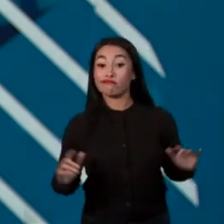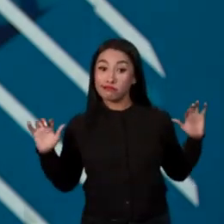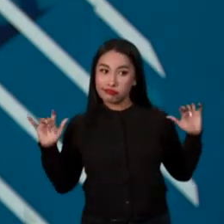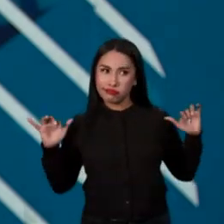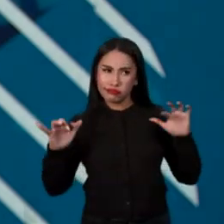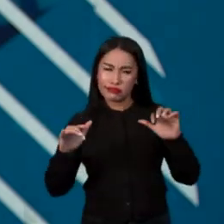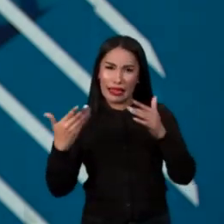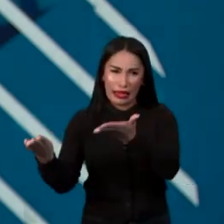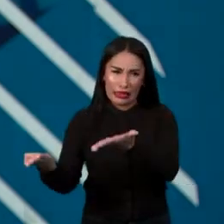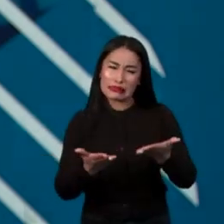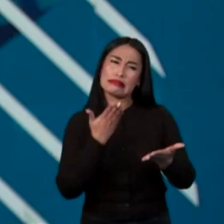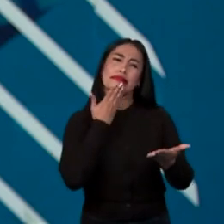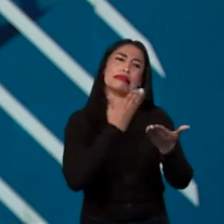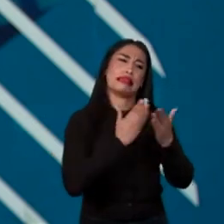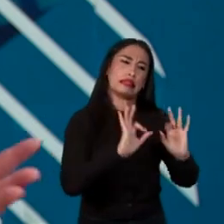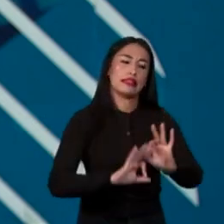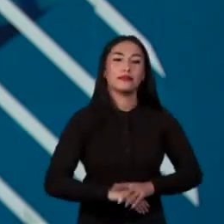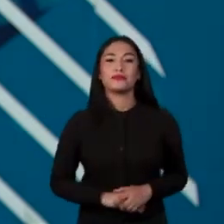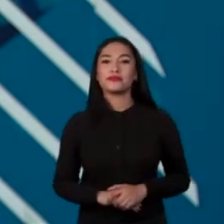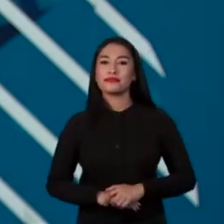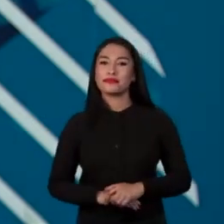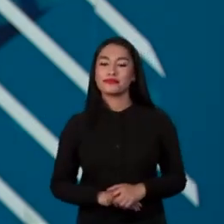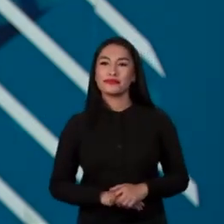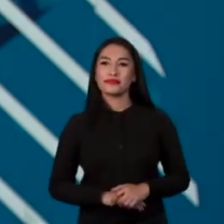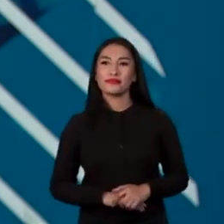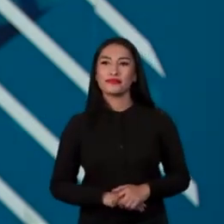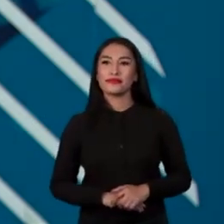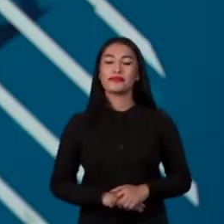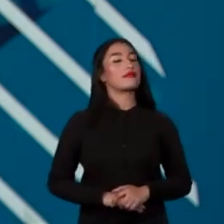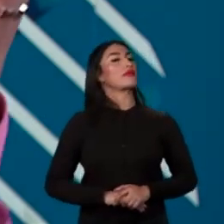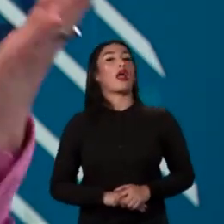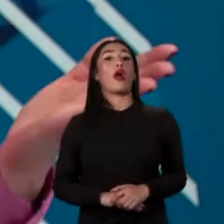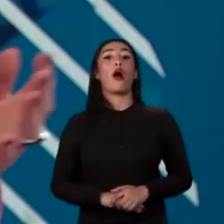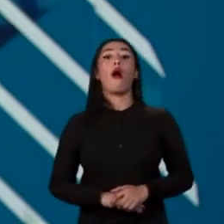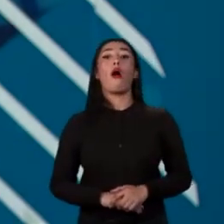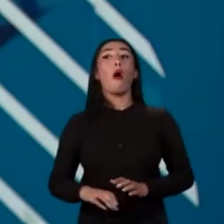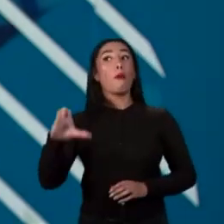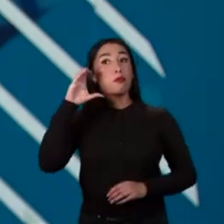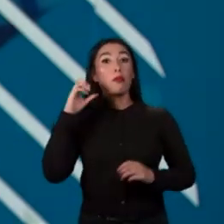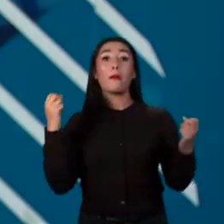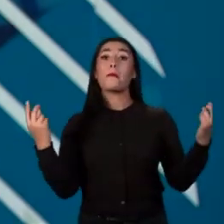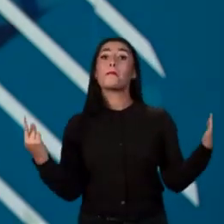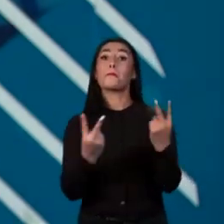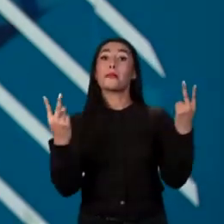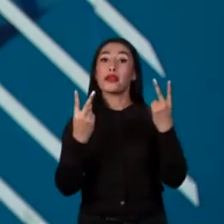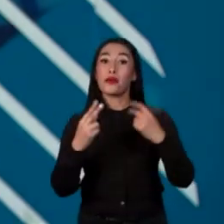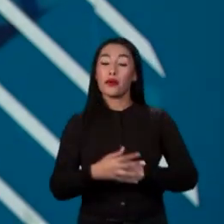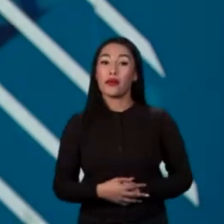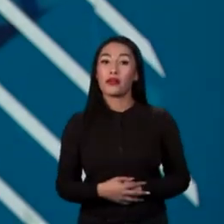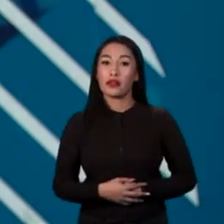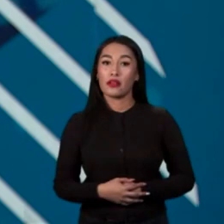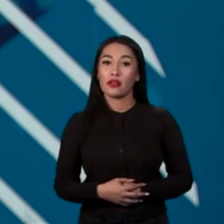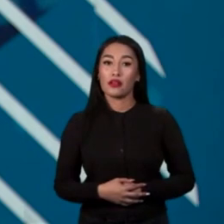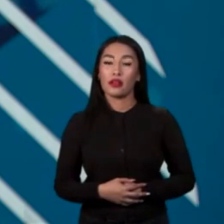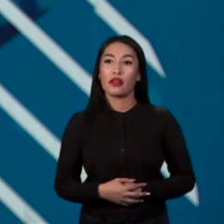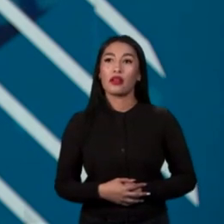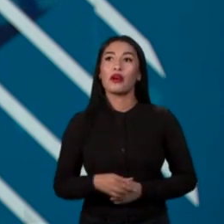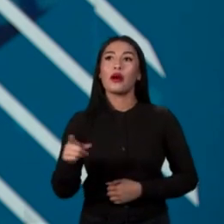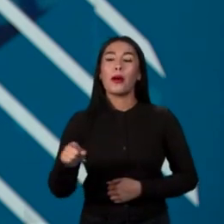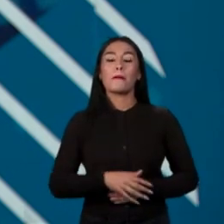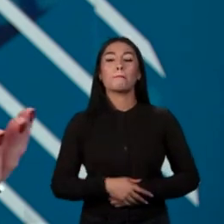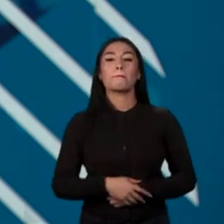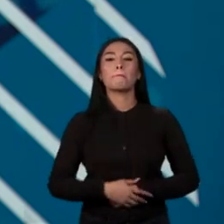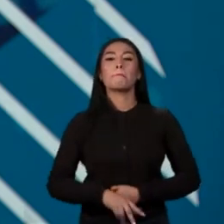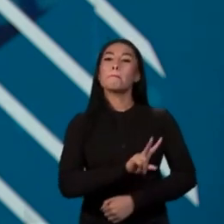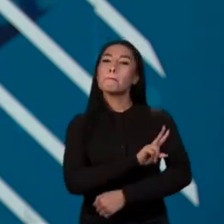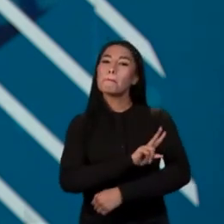acá. Tenemos hoy pues la presencia en vivo, está con nosotros el vicerrector académico, el